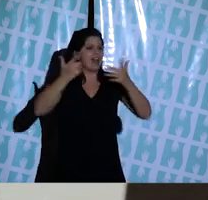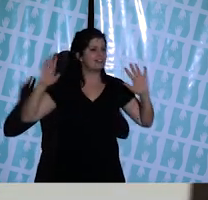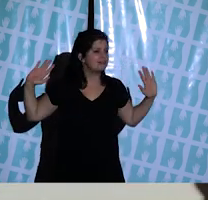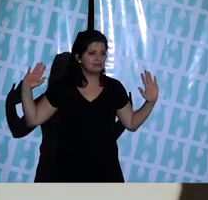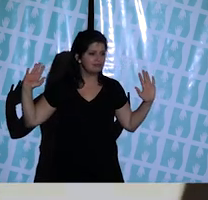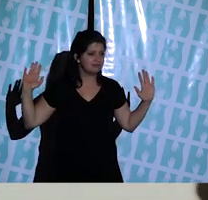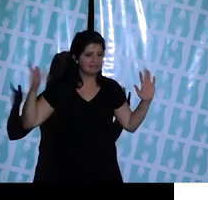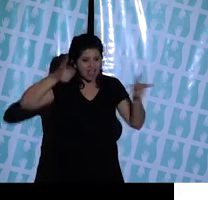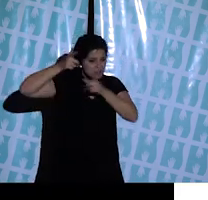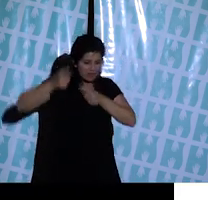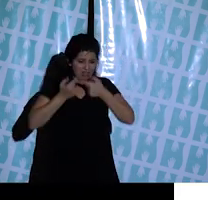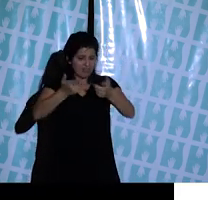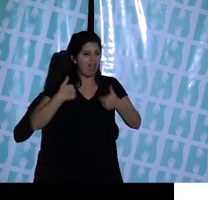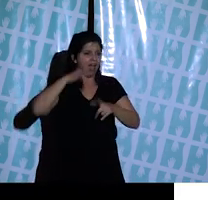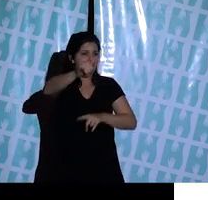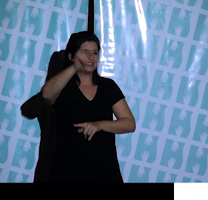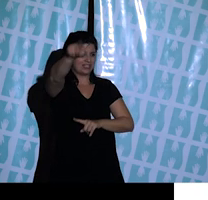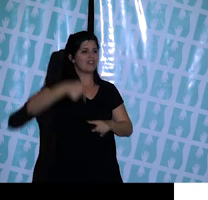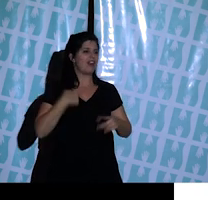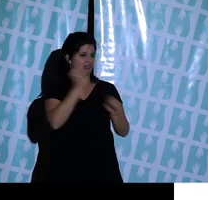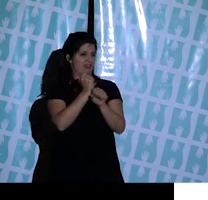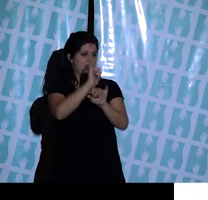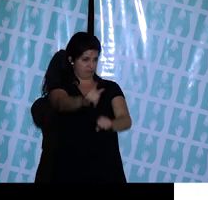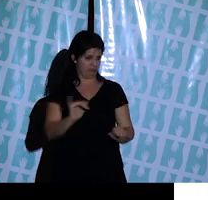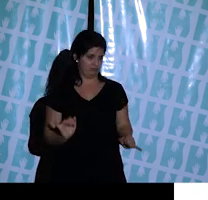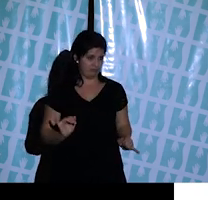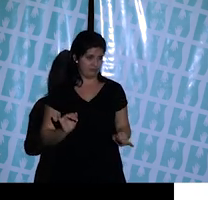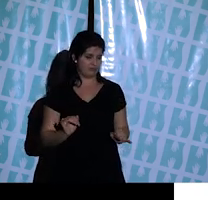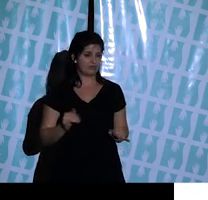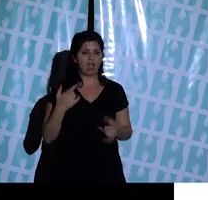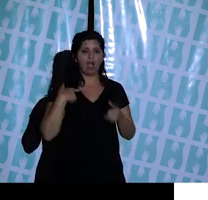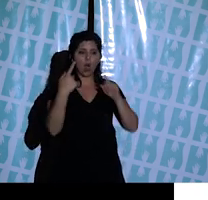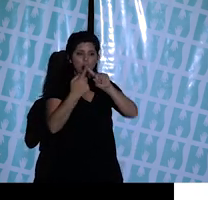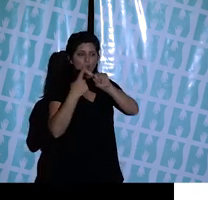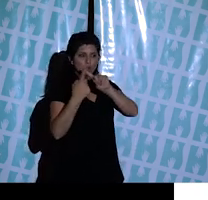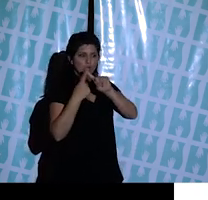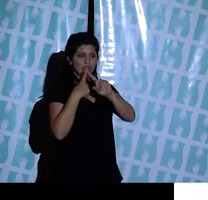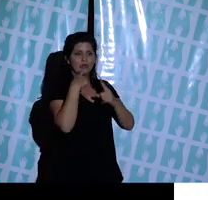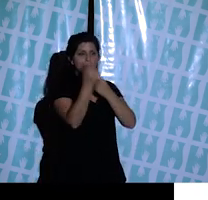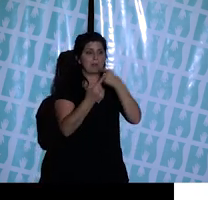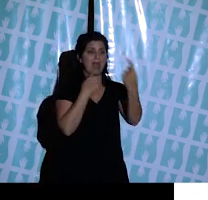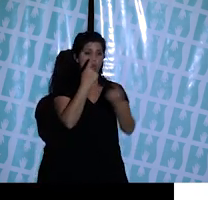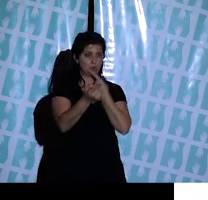de ahí podés trabajar mucho. Poner a las personas en contacto con estas preguntas.